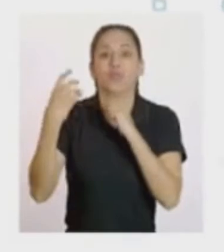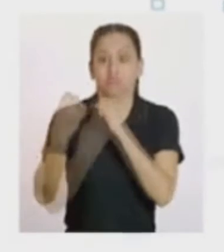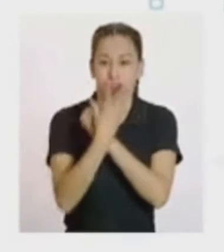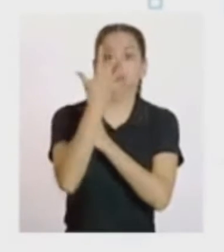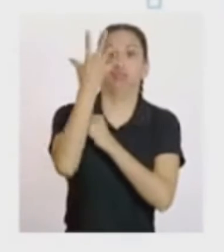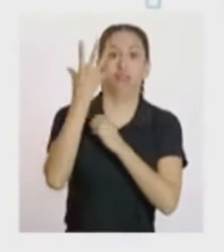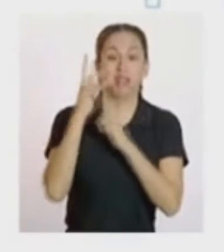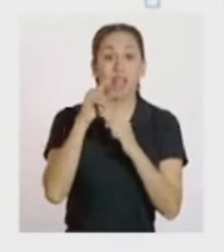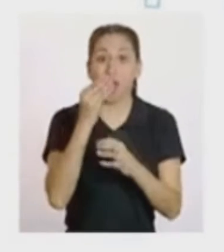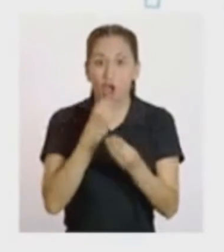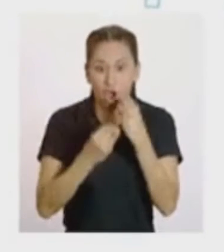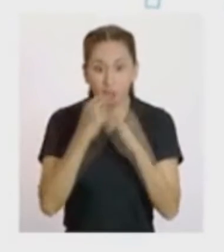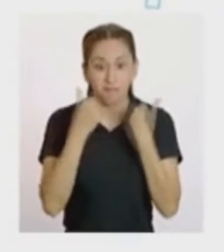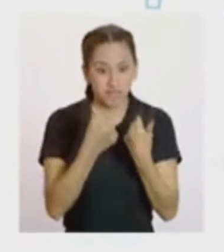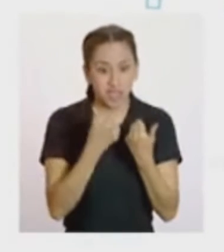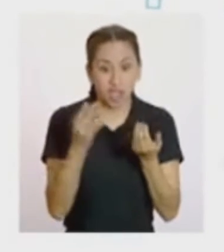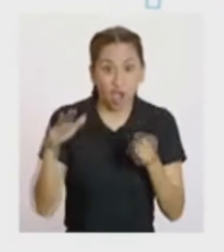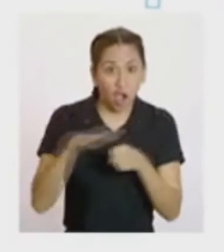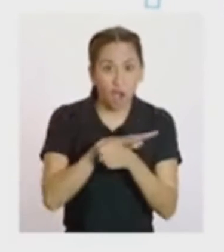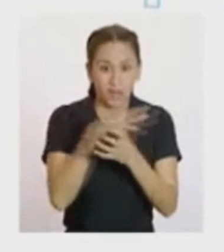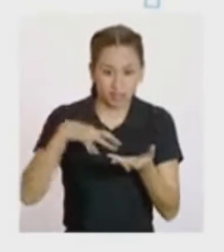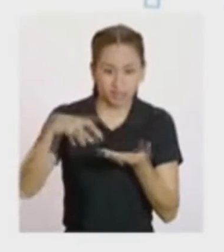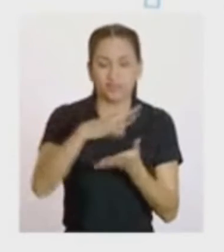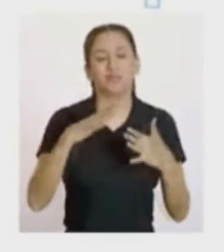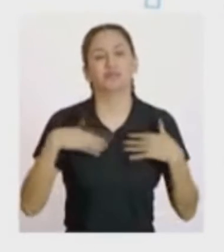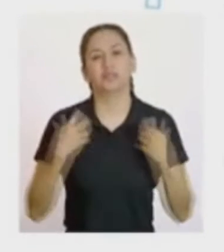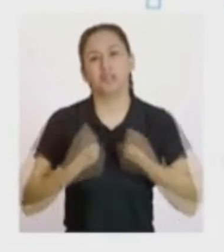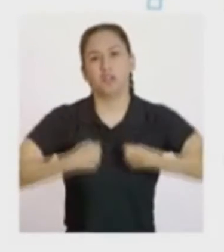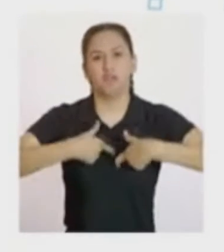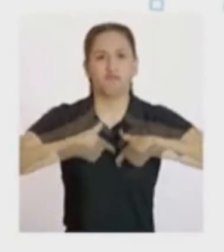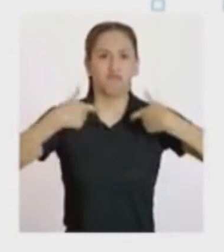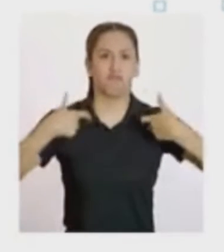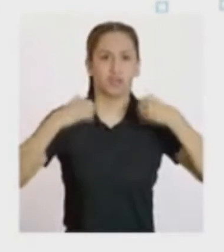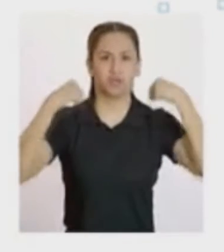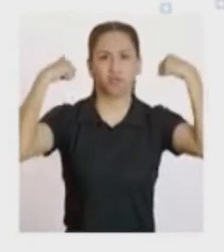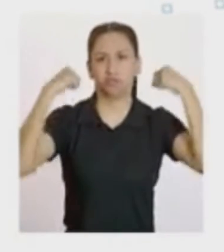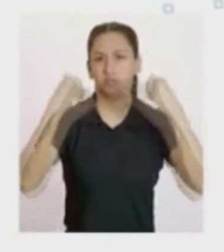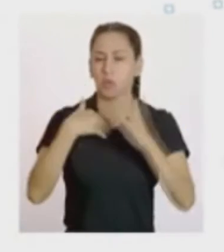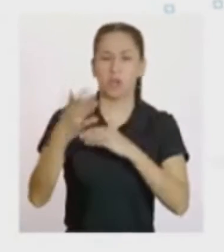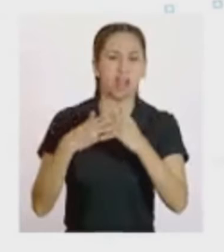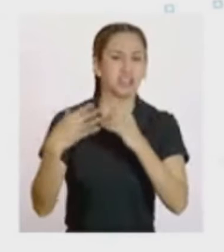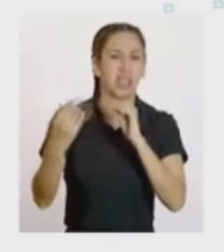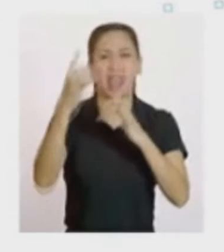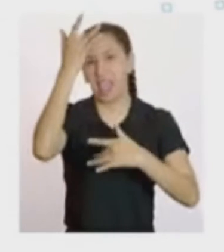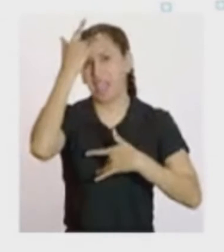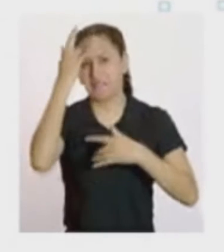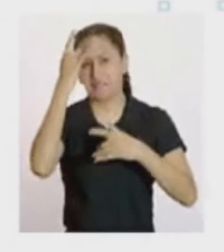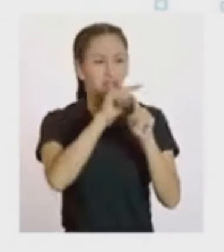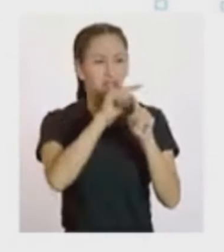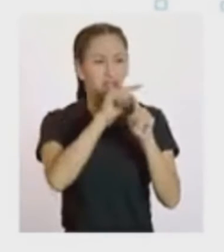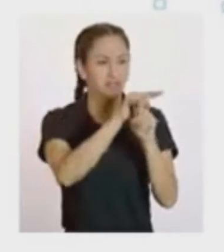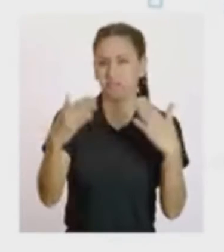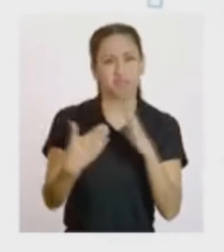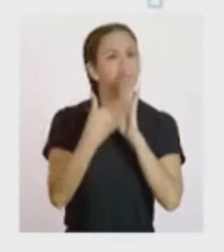y completa, nos ayudará a estar fuertes frente a cualquier amenaza. Es decir, ante